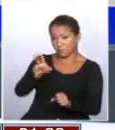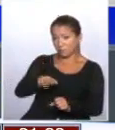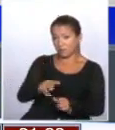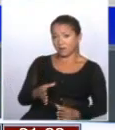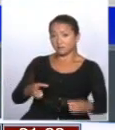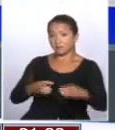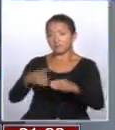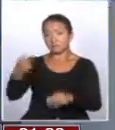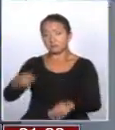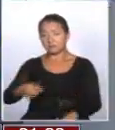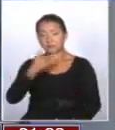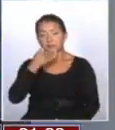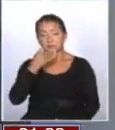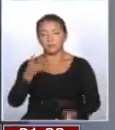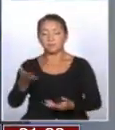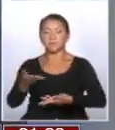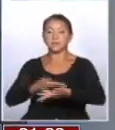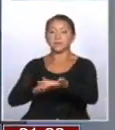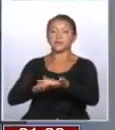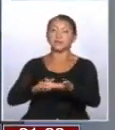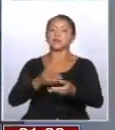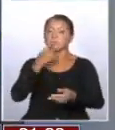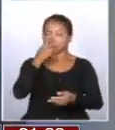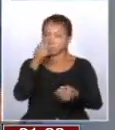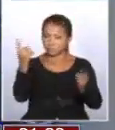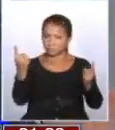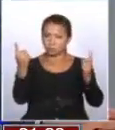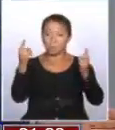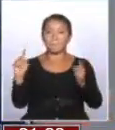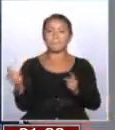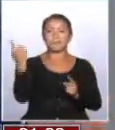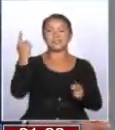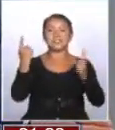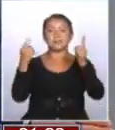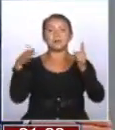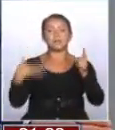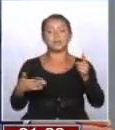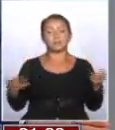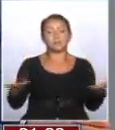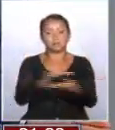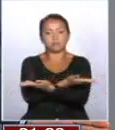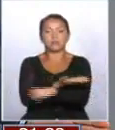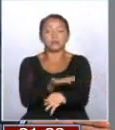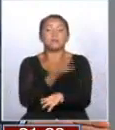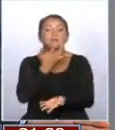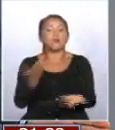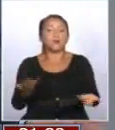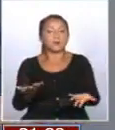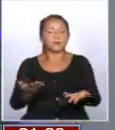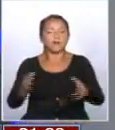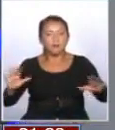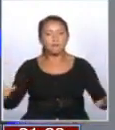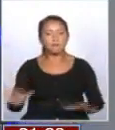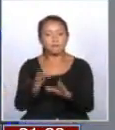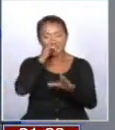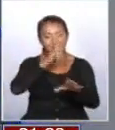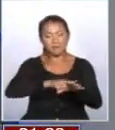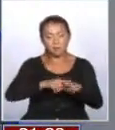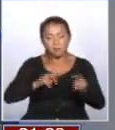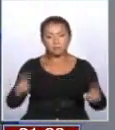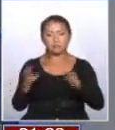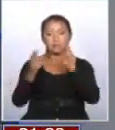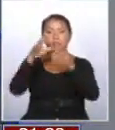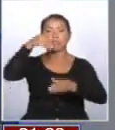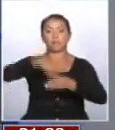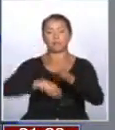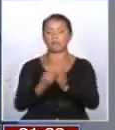también. Aquí hay que ser capaces de combinar dos principios. El esfuerzo en el tiempo para construir acuerdos al interior de la nueva